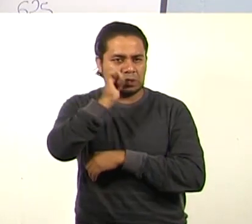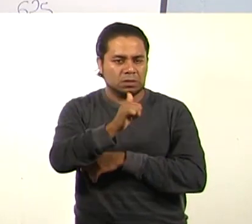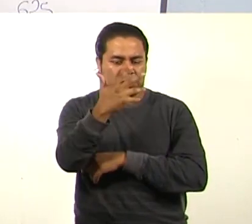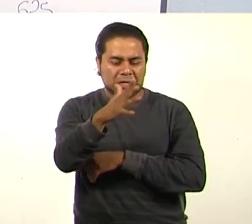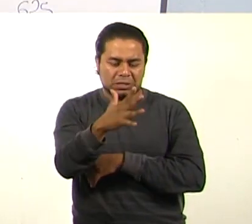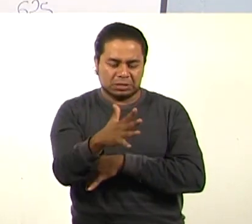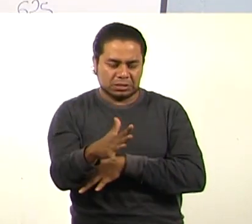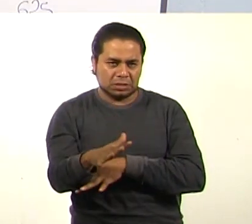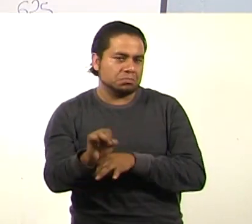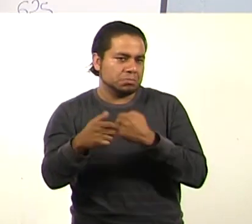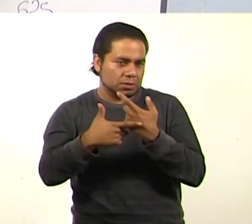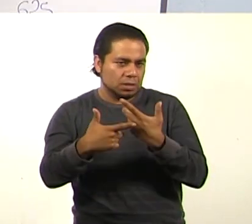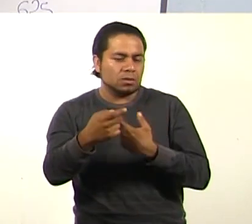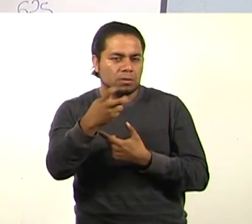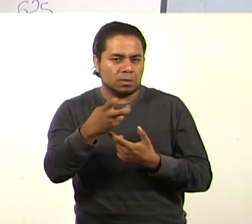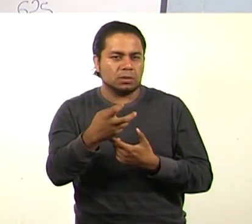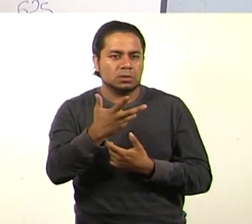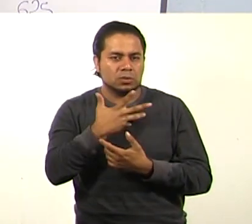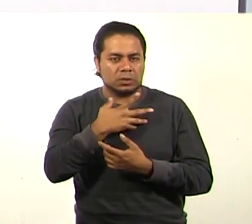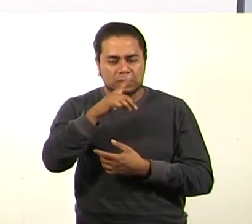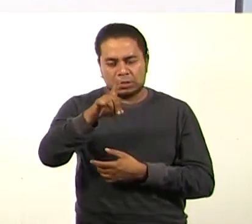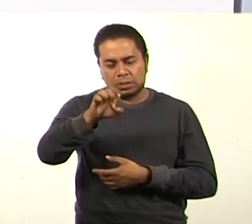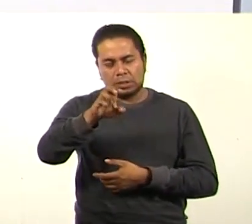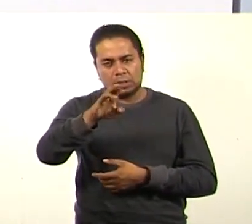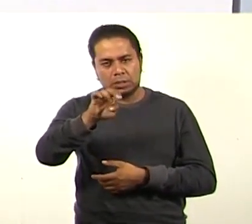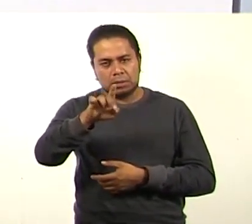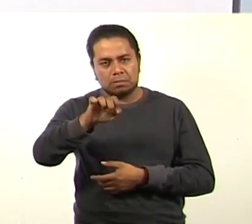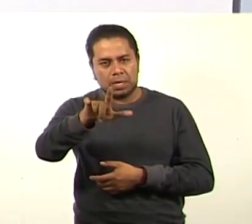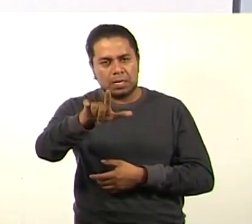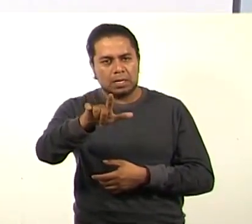10. Esa es la fracción decimal.